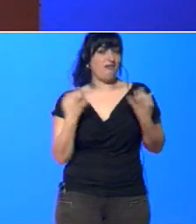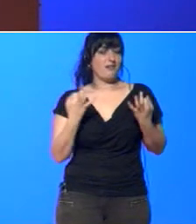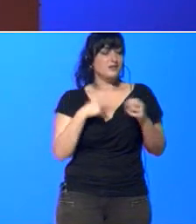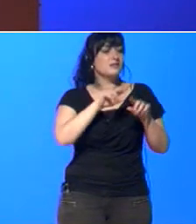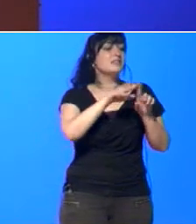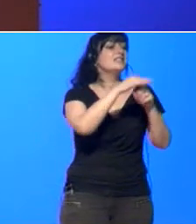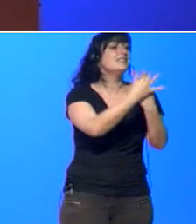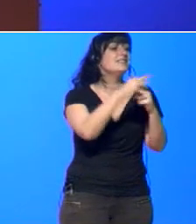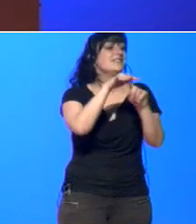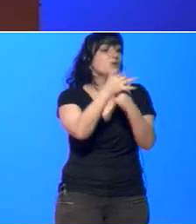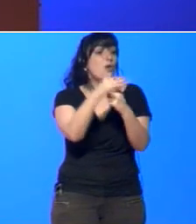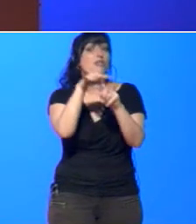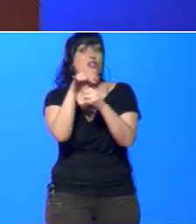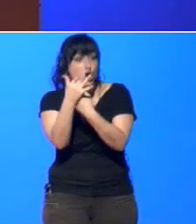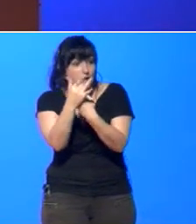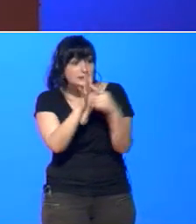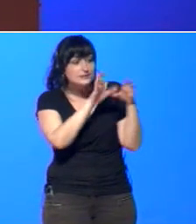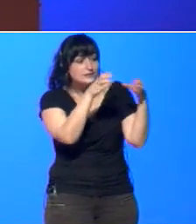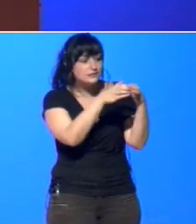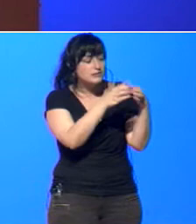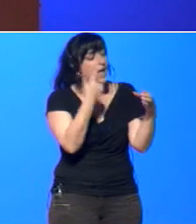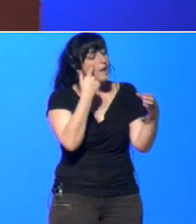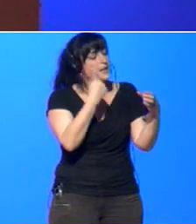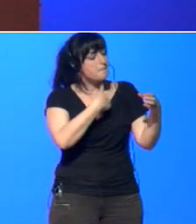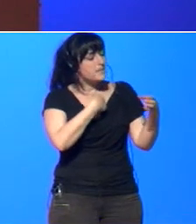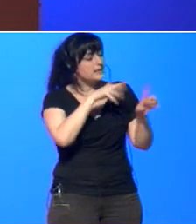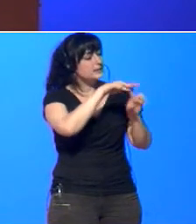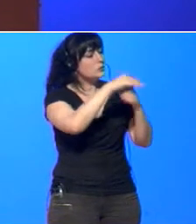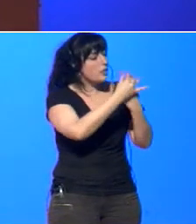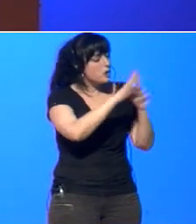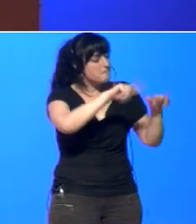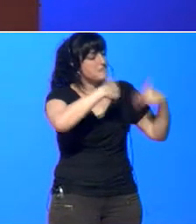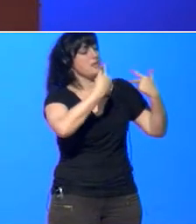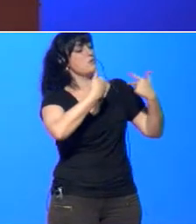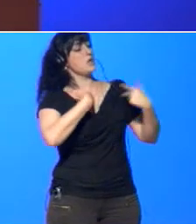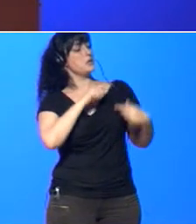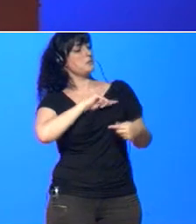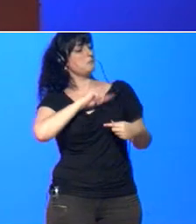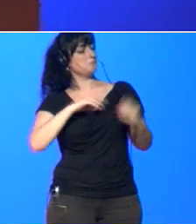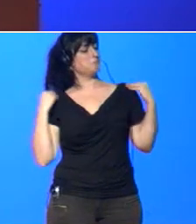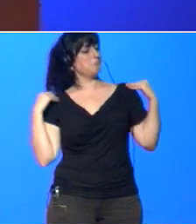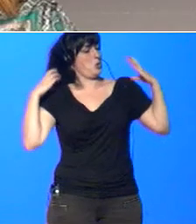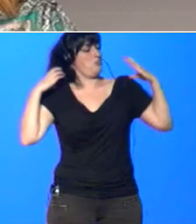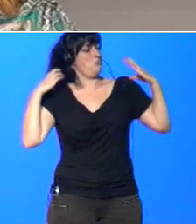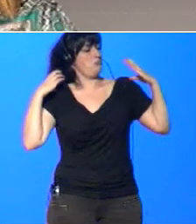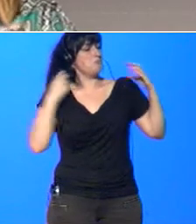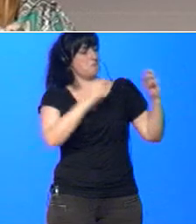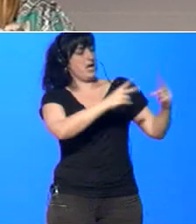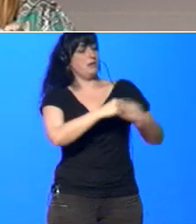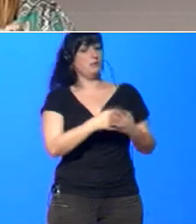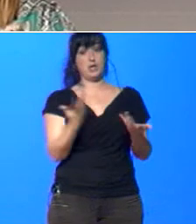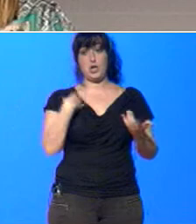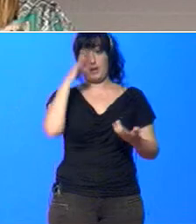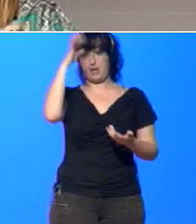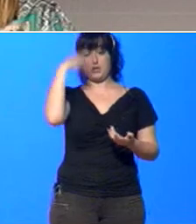¿Qué situaciones me permiten a mí mostrarme competente? Claro, si a mí me dejan debajo de una silla, sería incapaz de